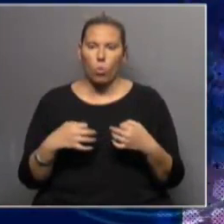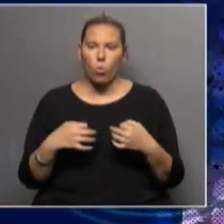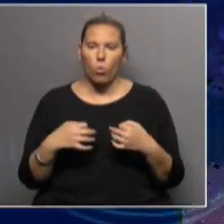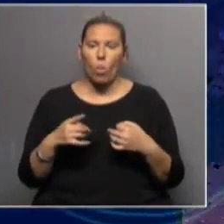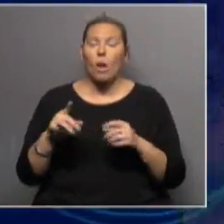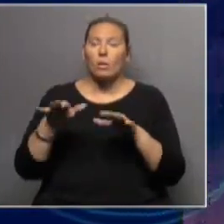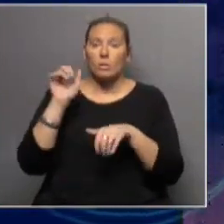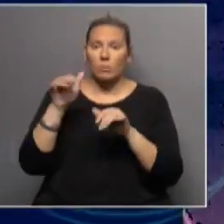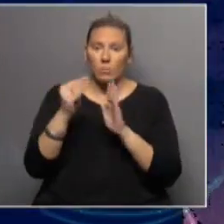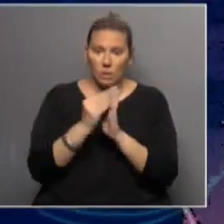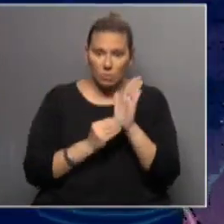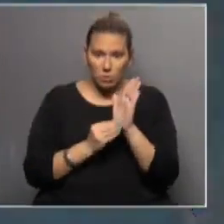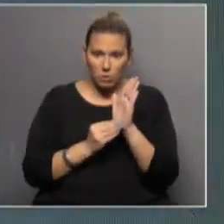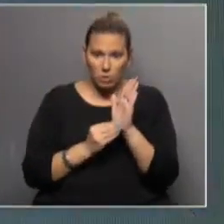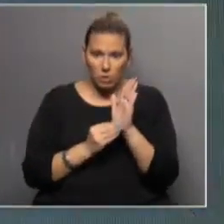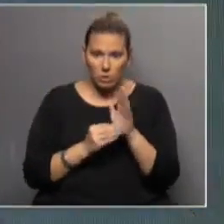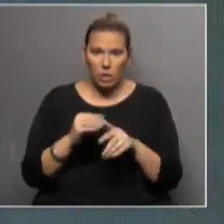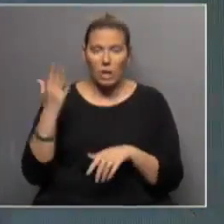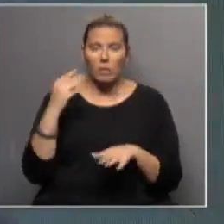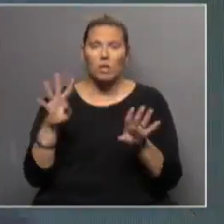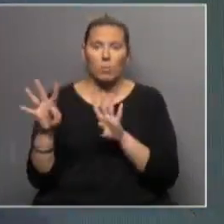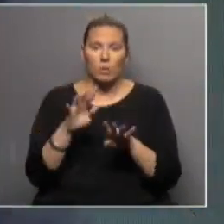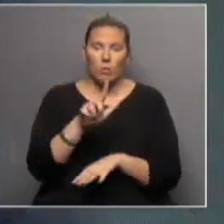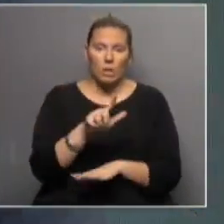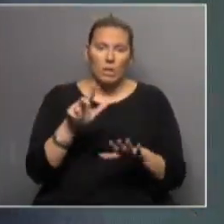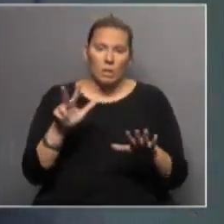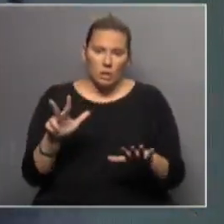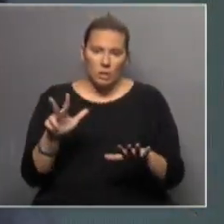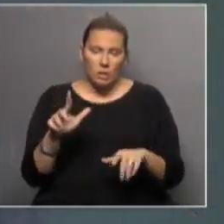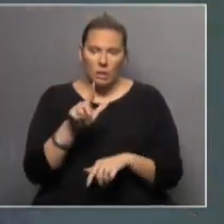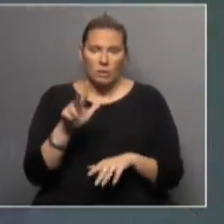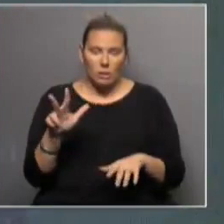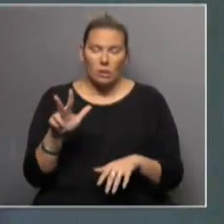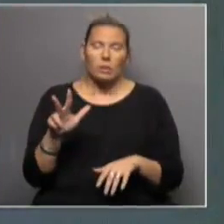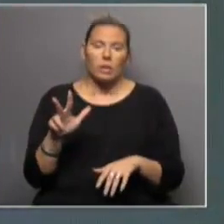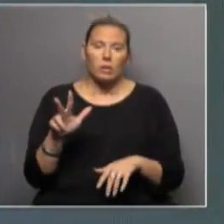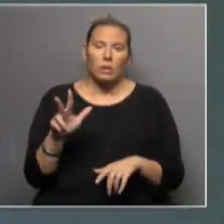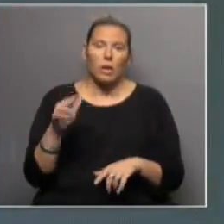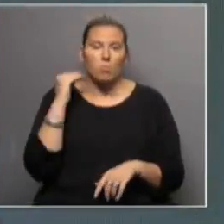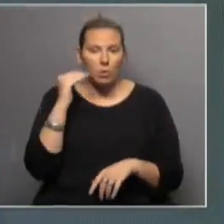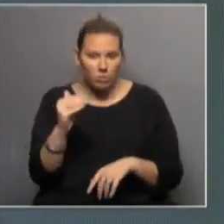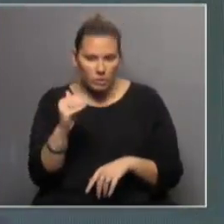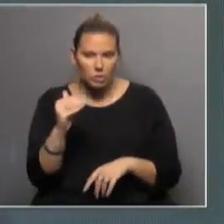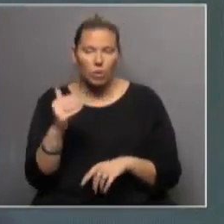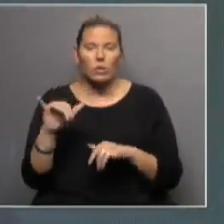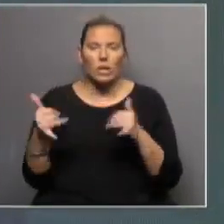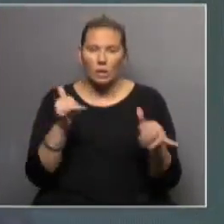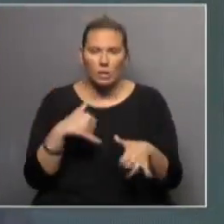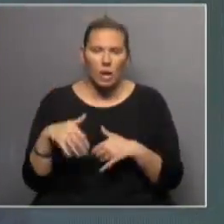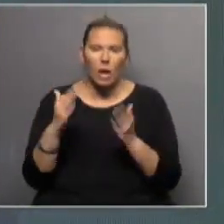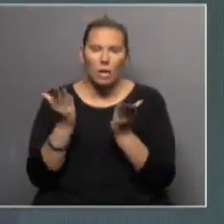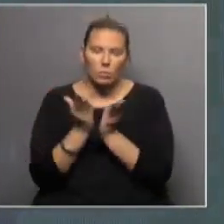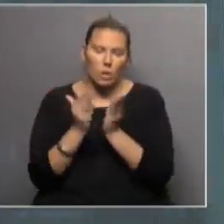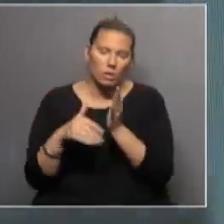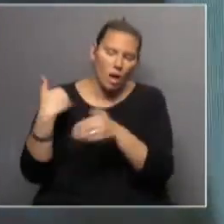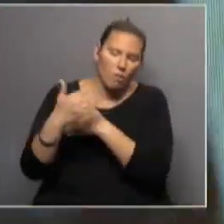llamaron inscripciones 73. Bajamos de 99 a 73 entre profesores, recreadores, estudiantes avanzados de educación física. O sea,